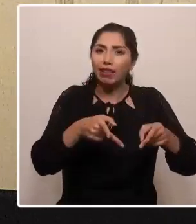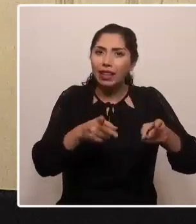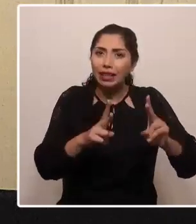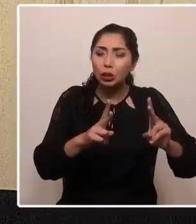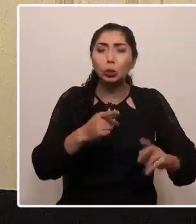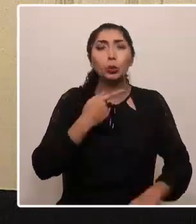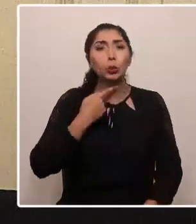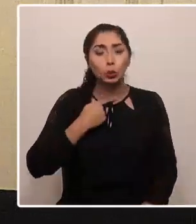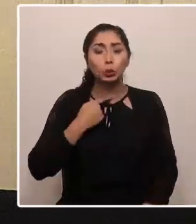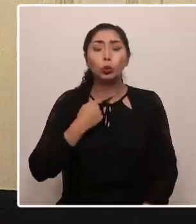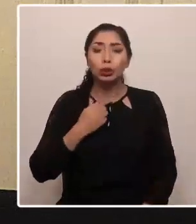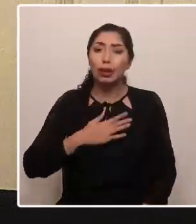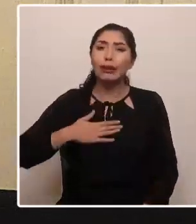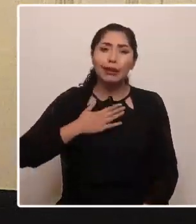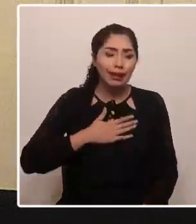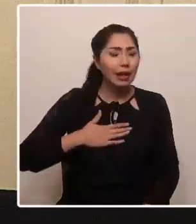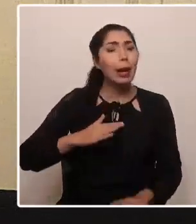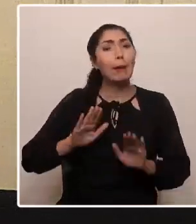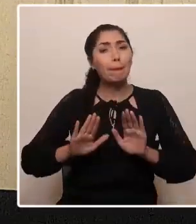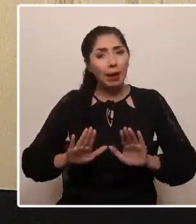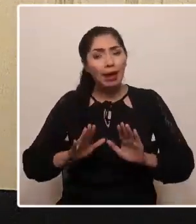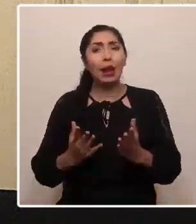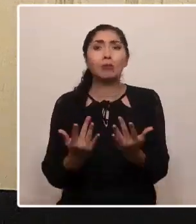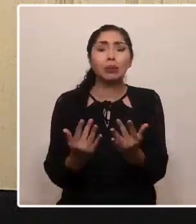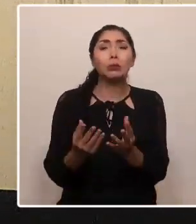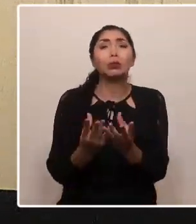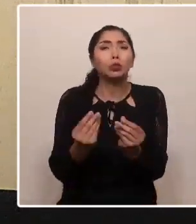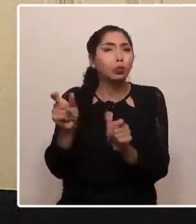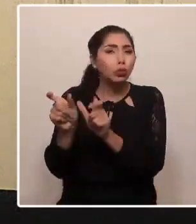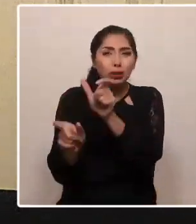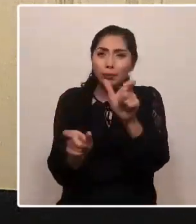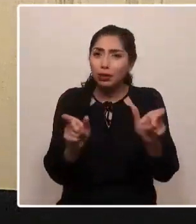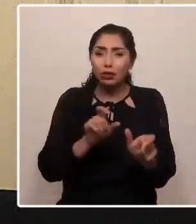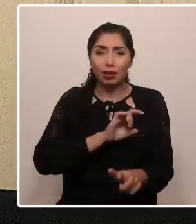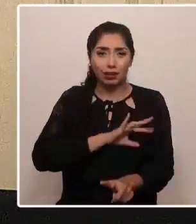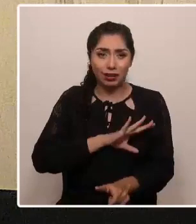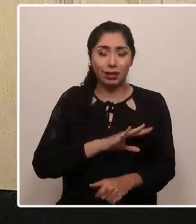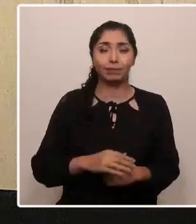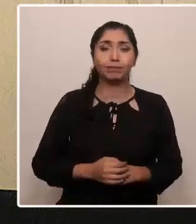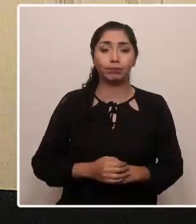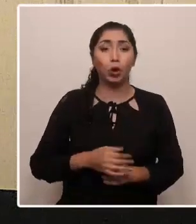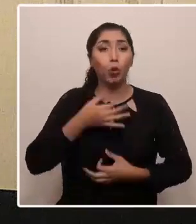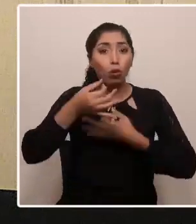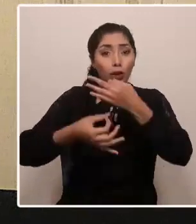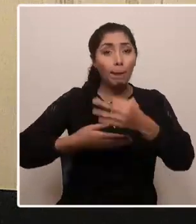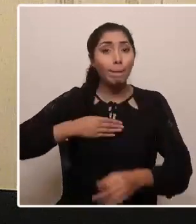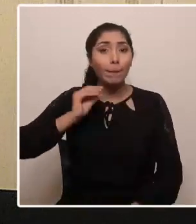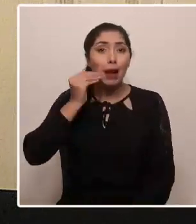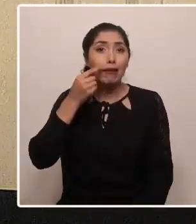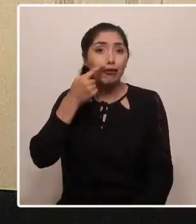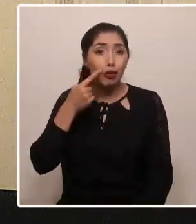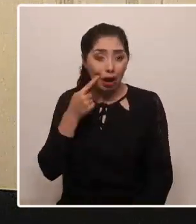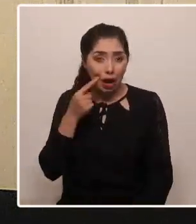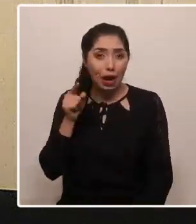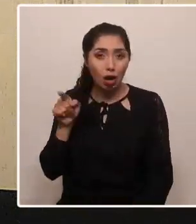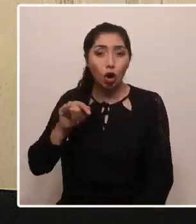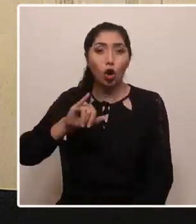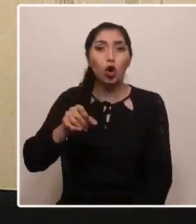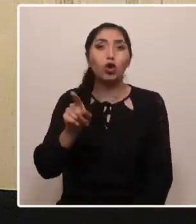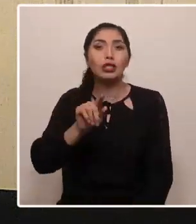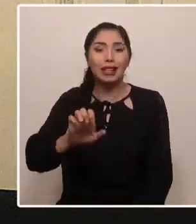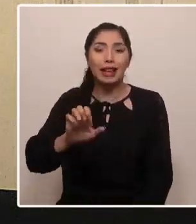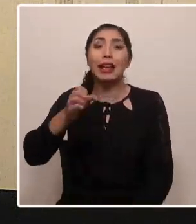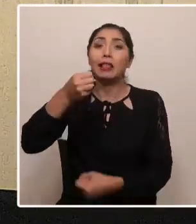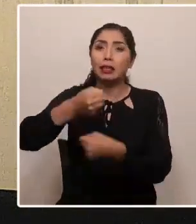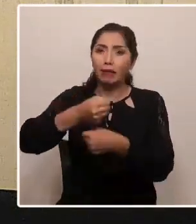y esperado por miles de personas y familias de Chile. Contarles que mi abuelo materno, José Arias, hortelano y